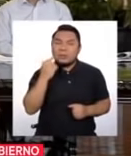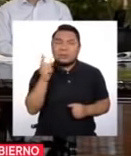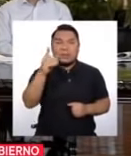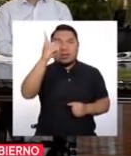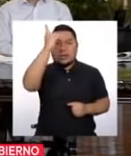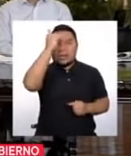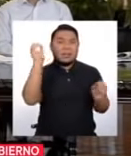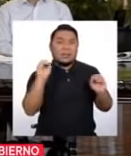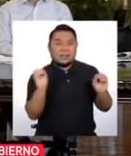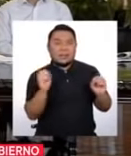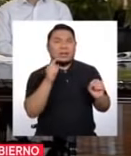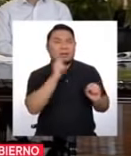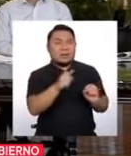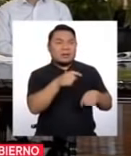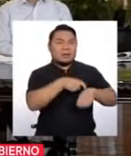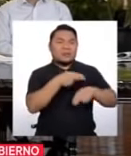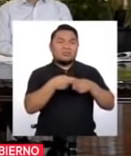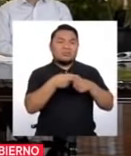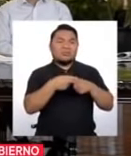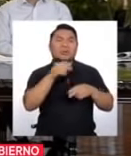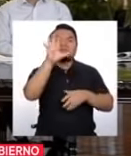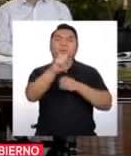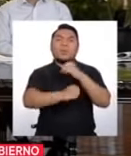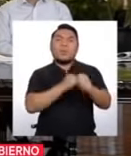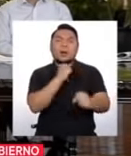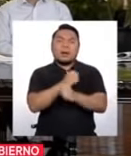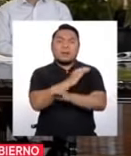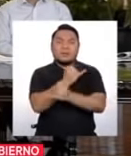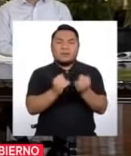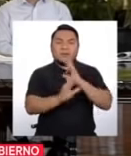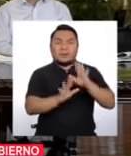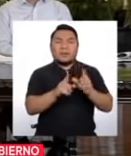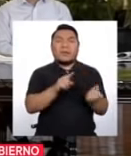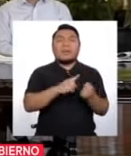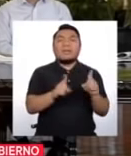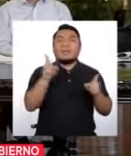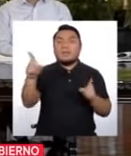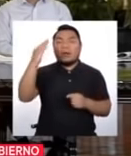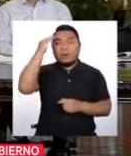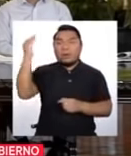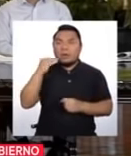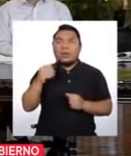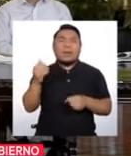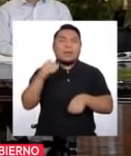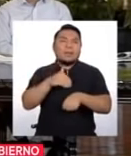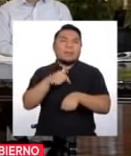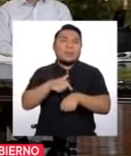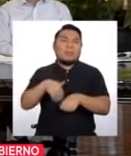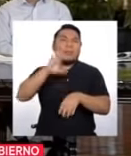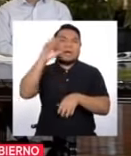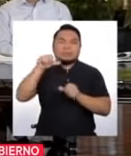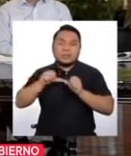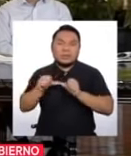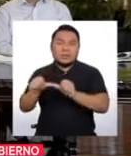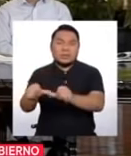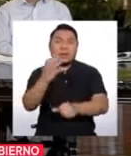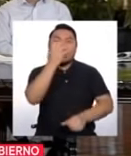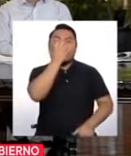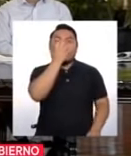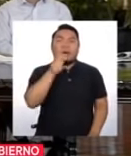Estos últimos tienen una duración de vida de 5 años en comparación a las coreanas, ya que estos ventiladores